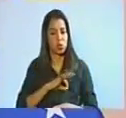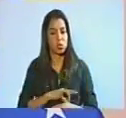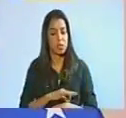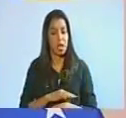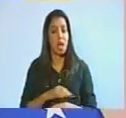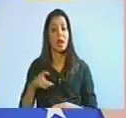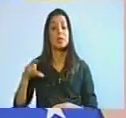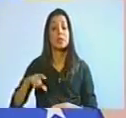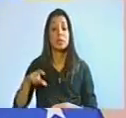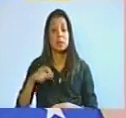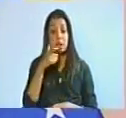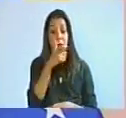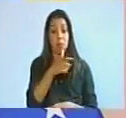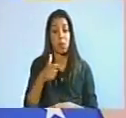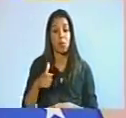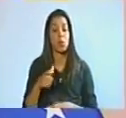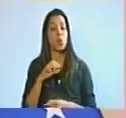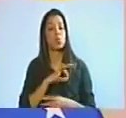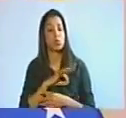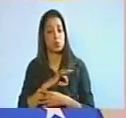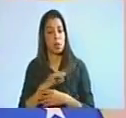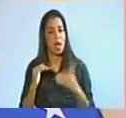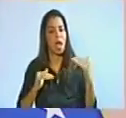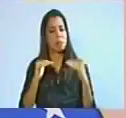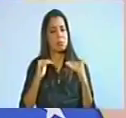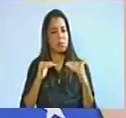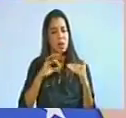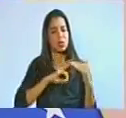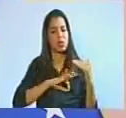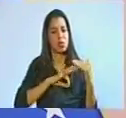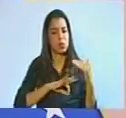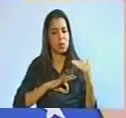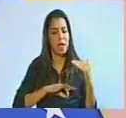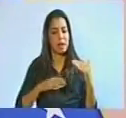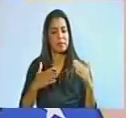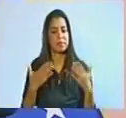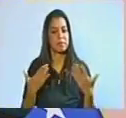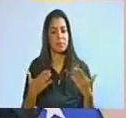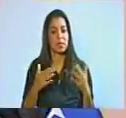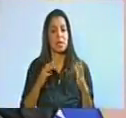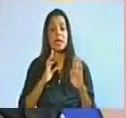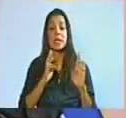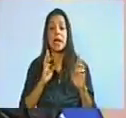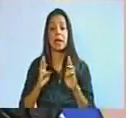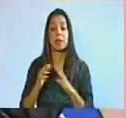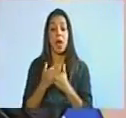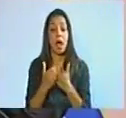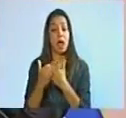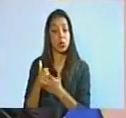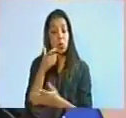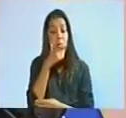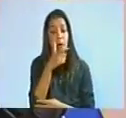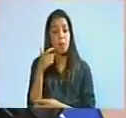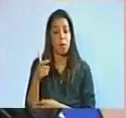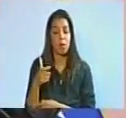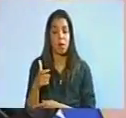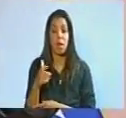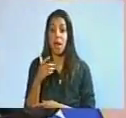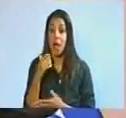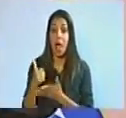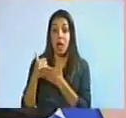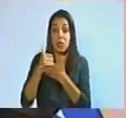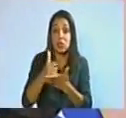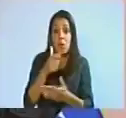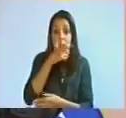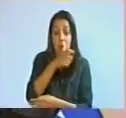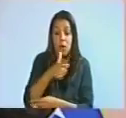necesidad social. Vamos a hablar de equilibrio social dando respuesta a la necesidad social. Si no se da respuesta a la necesidad social, no